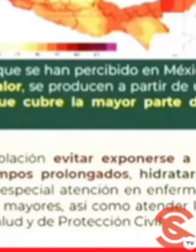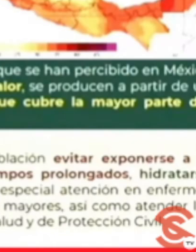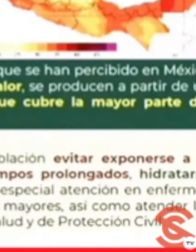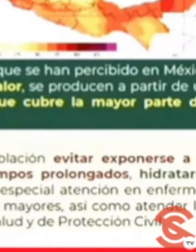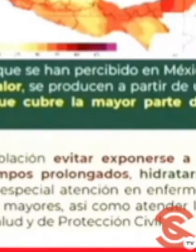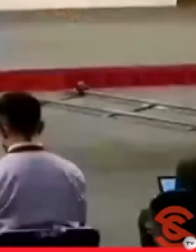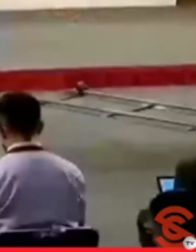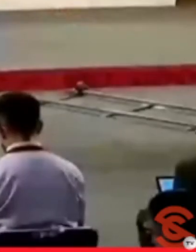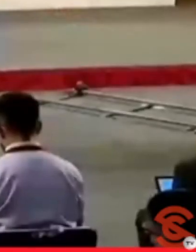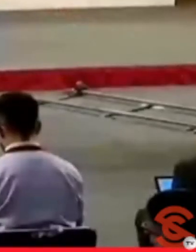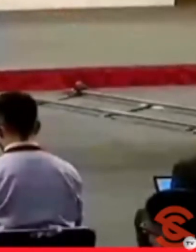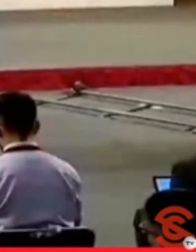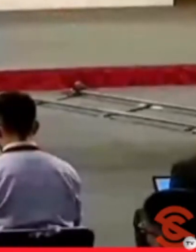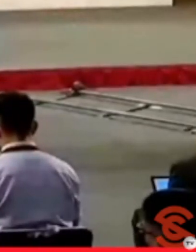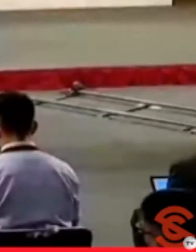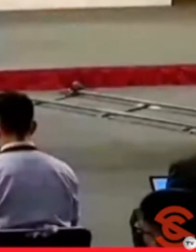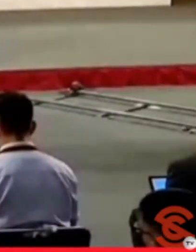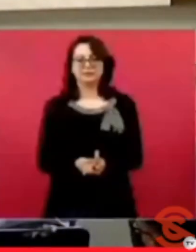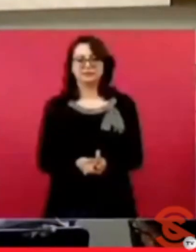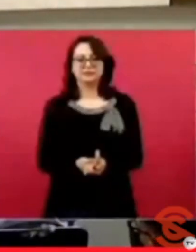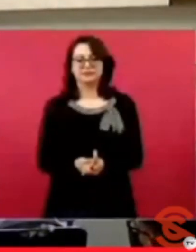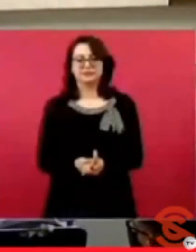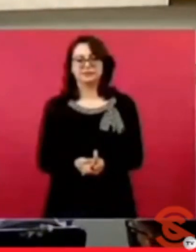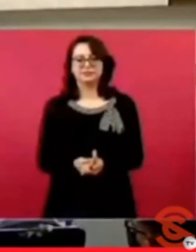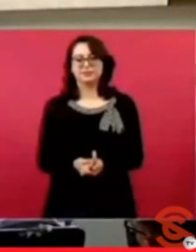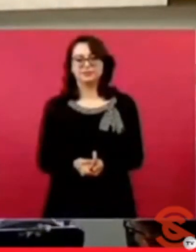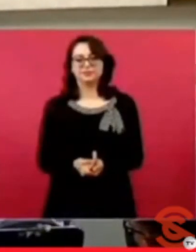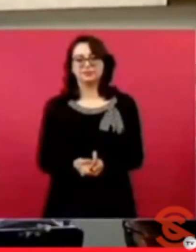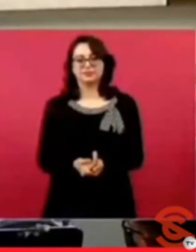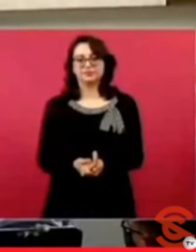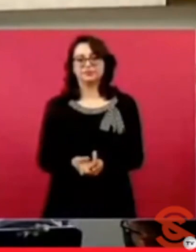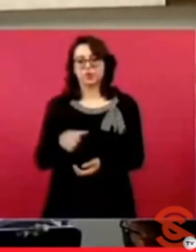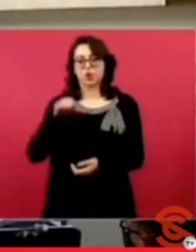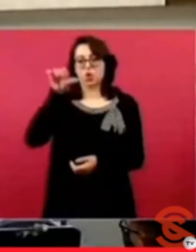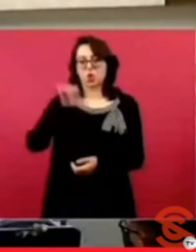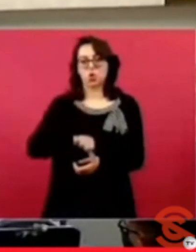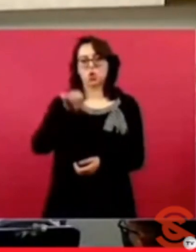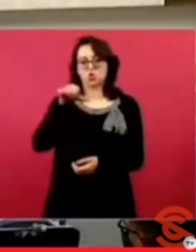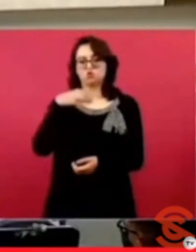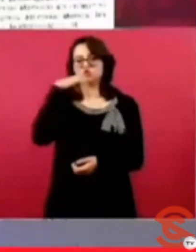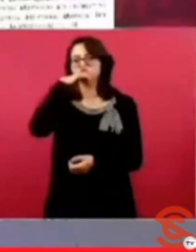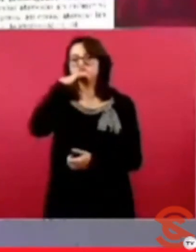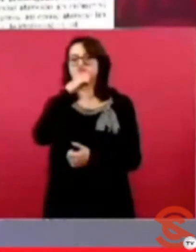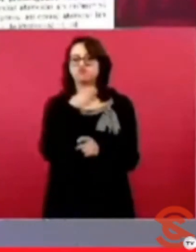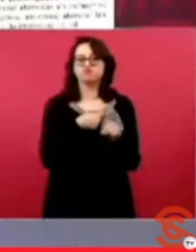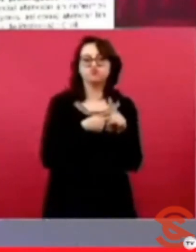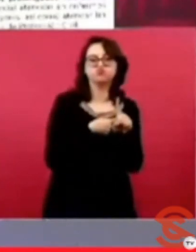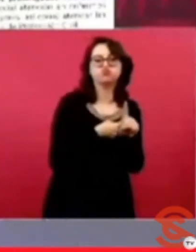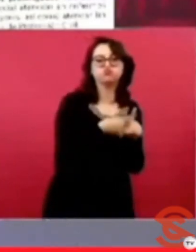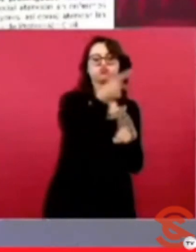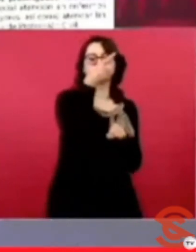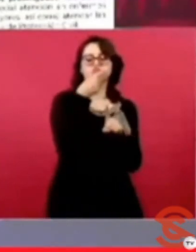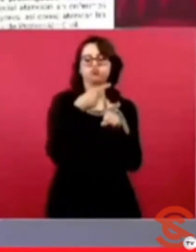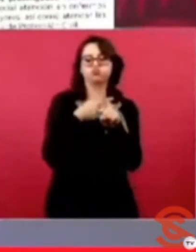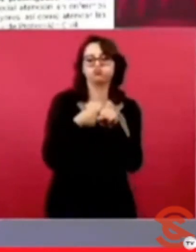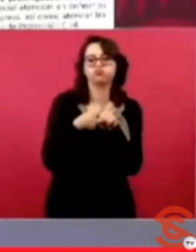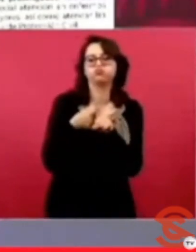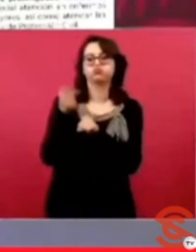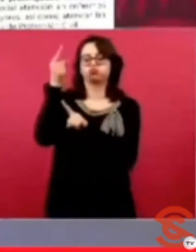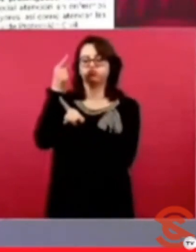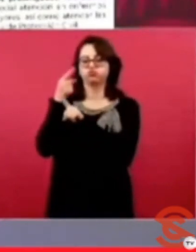para hoy. Torreón 42.6, Ciudad Victoria 42,